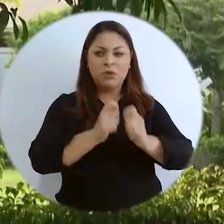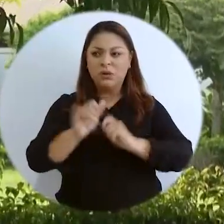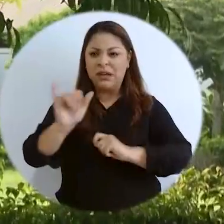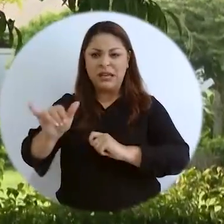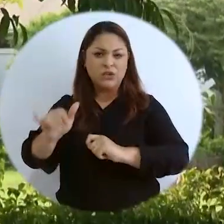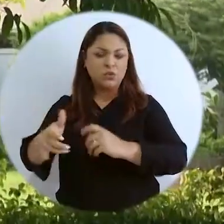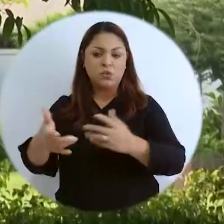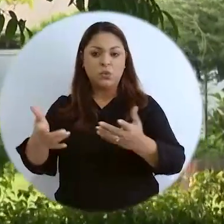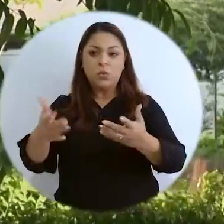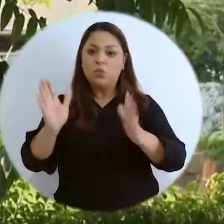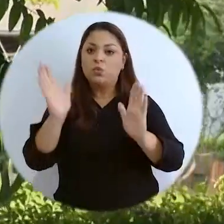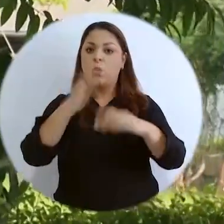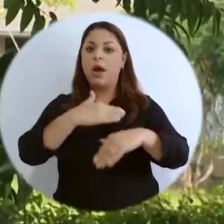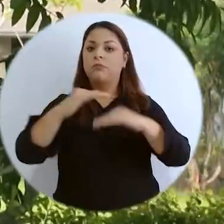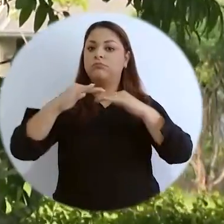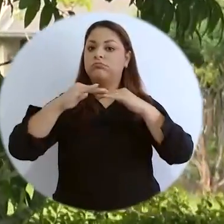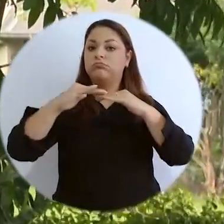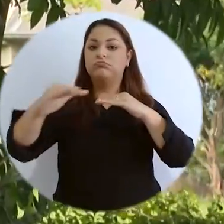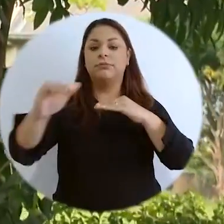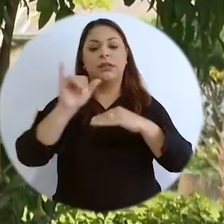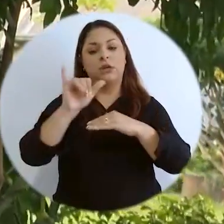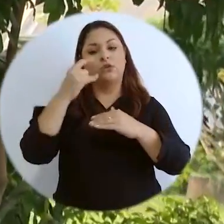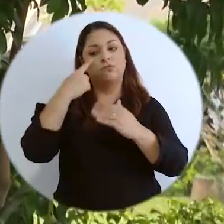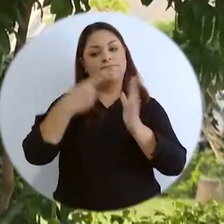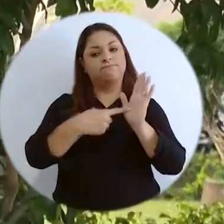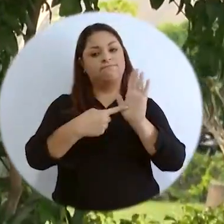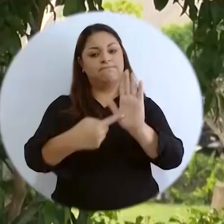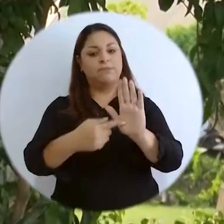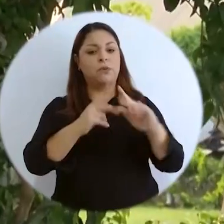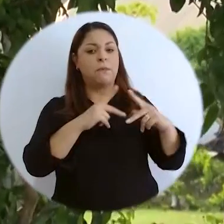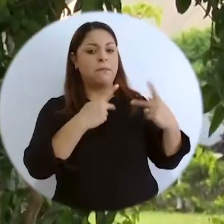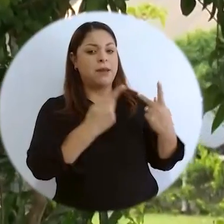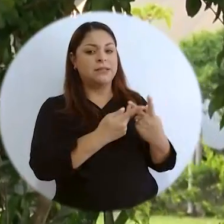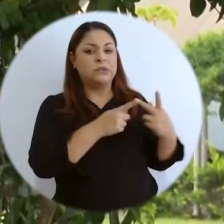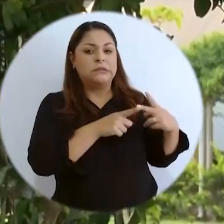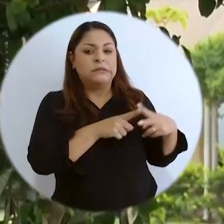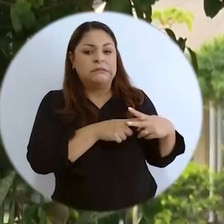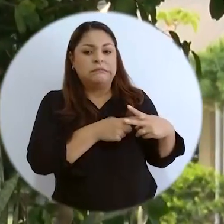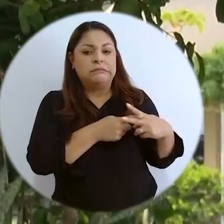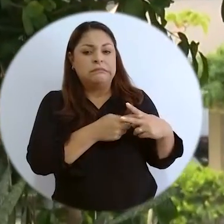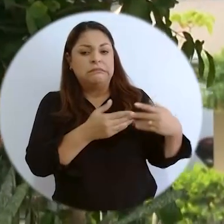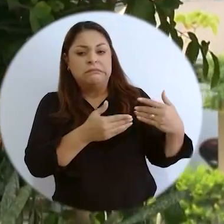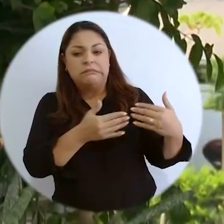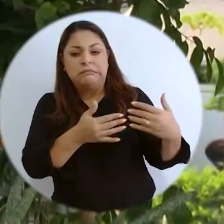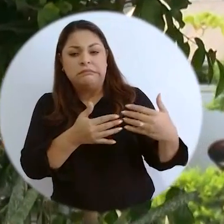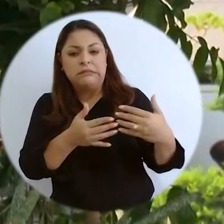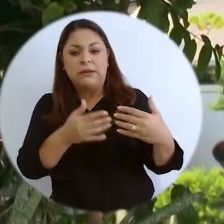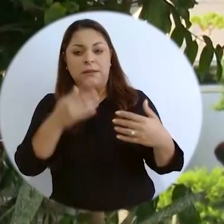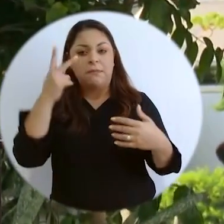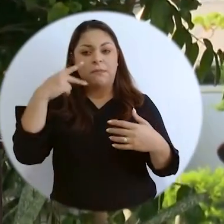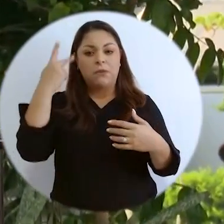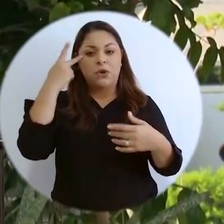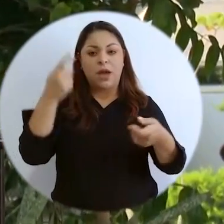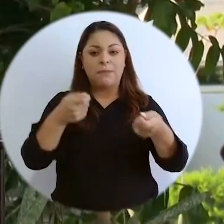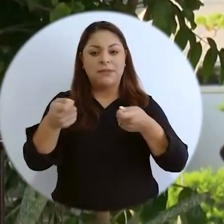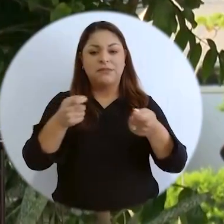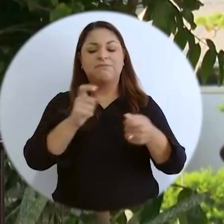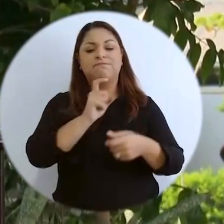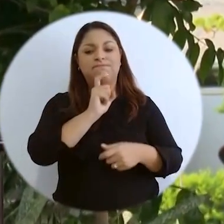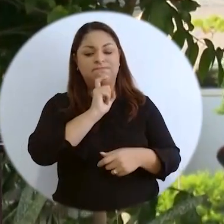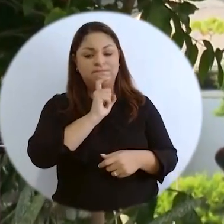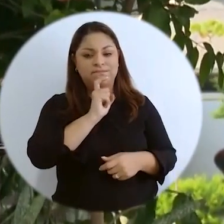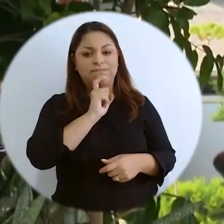demás, muestran precisamente eso, ¿verdad? El debilitamiento que tenía el partido en ese proceso de la gestión